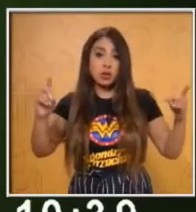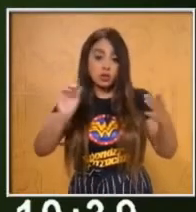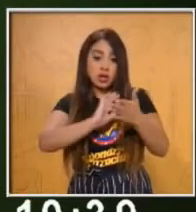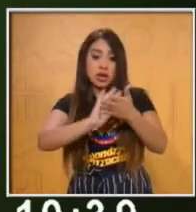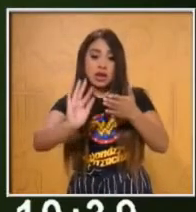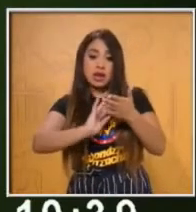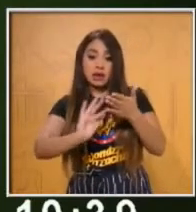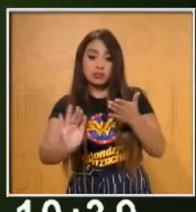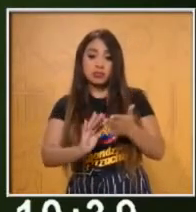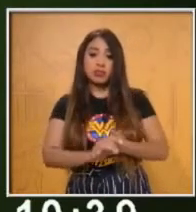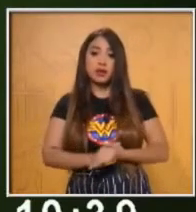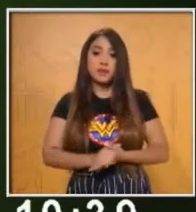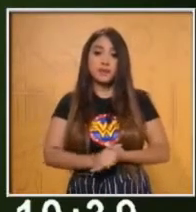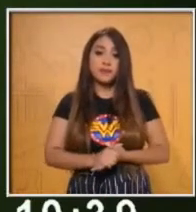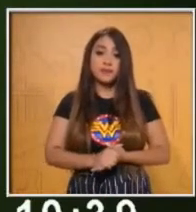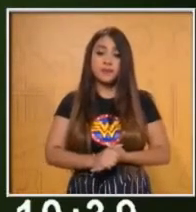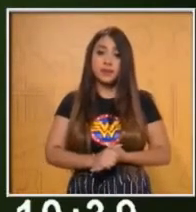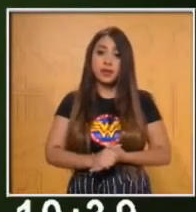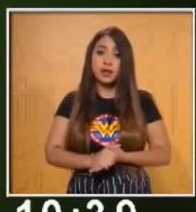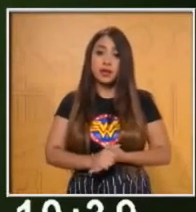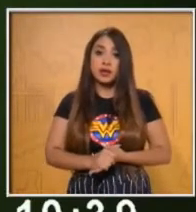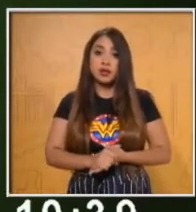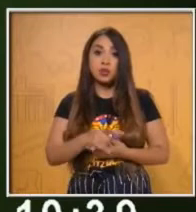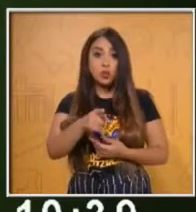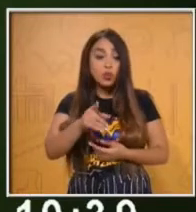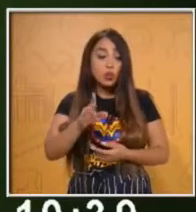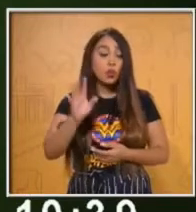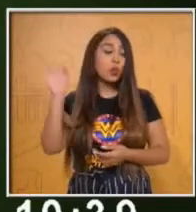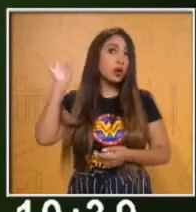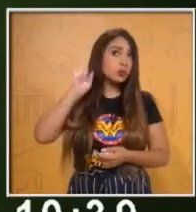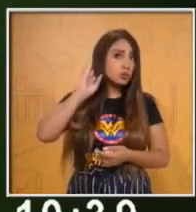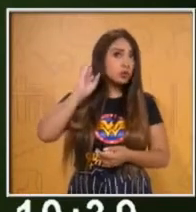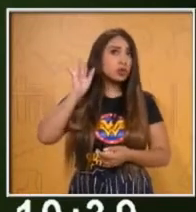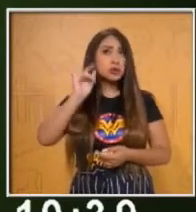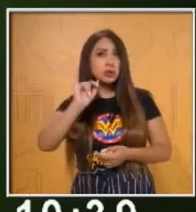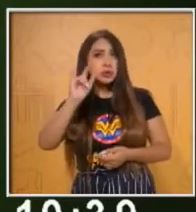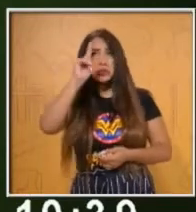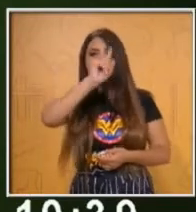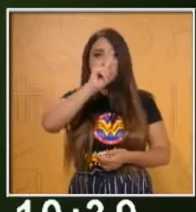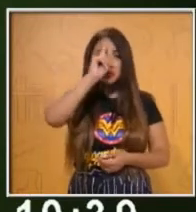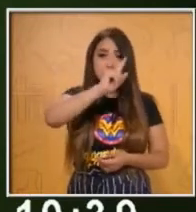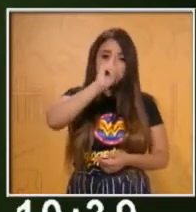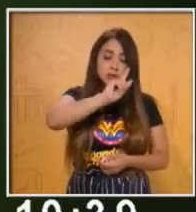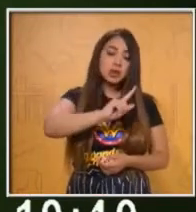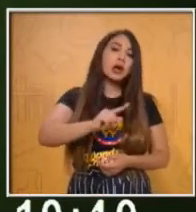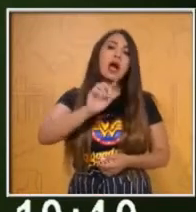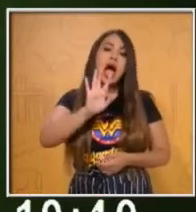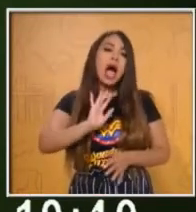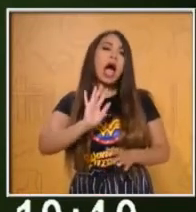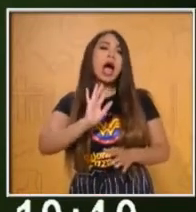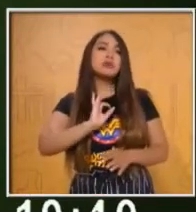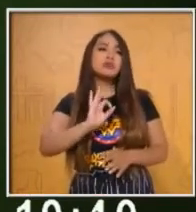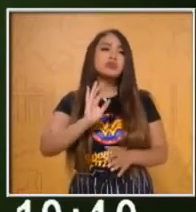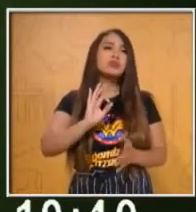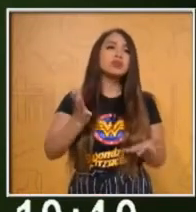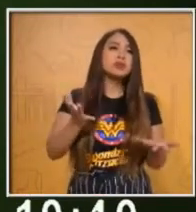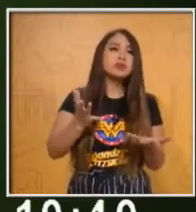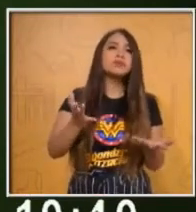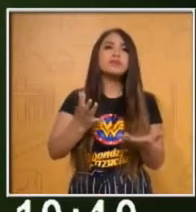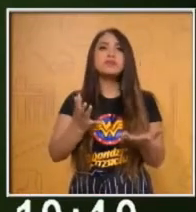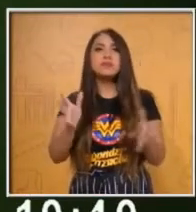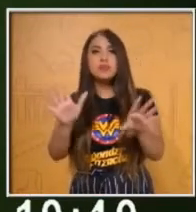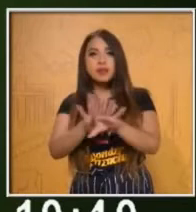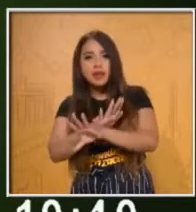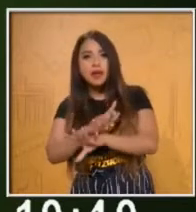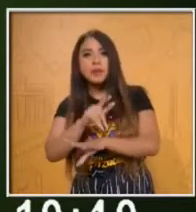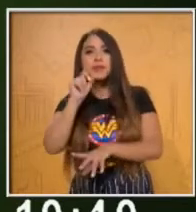grabar, pues que alguien te escuche y que ellos te digan y te den recomendaciones, que te digan, no, pues aquí tienes que cambiar tu entonación o de aquí de esta